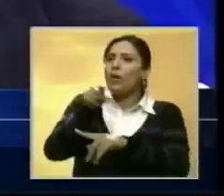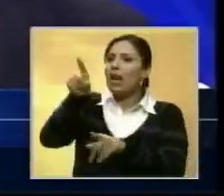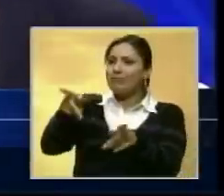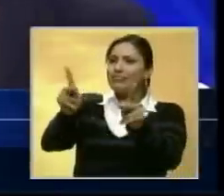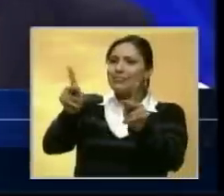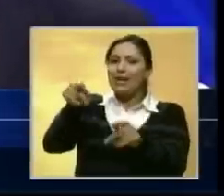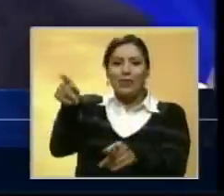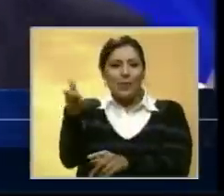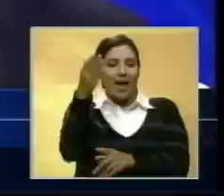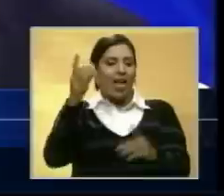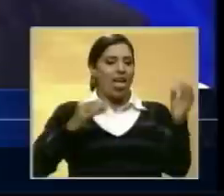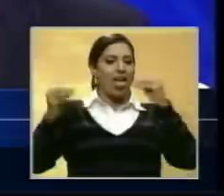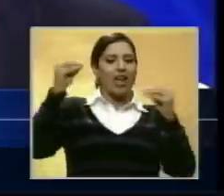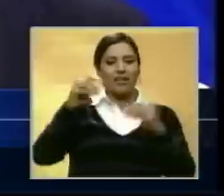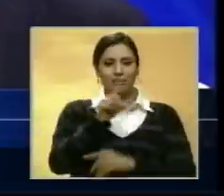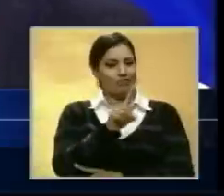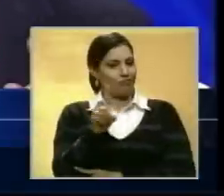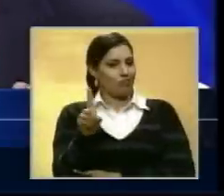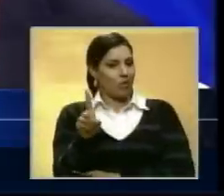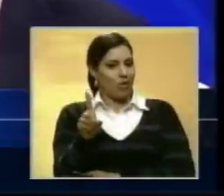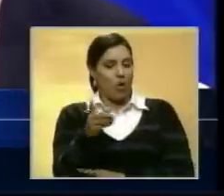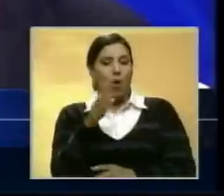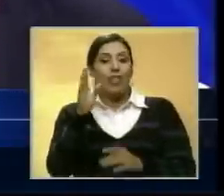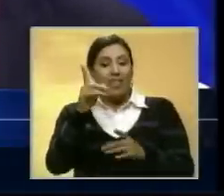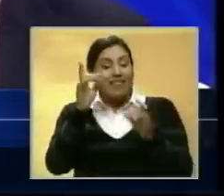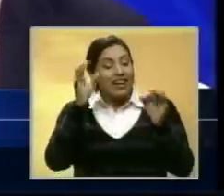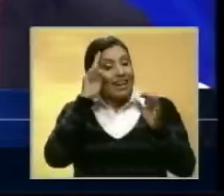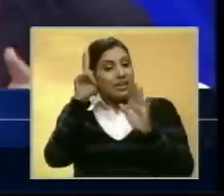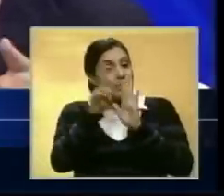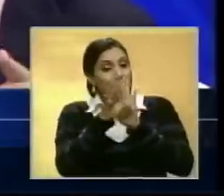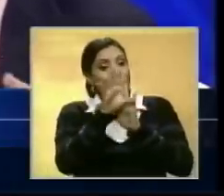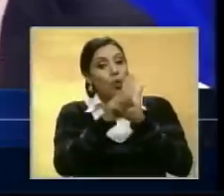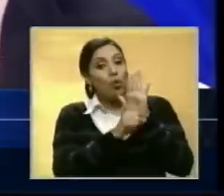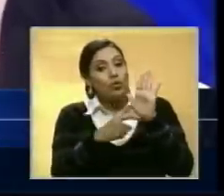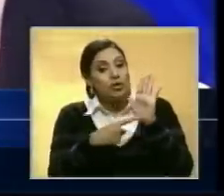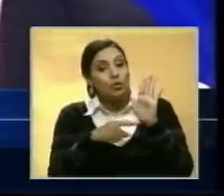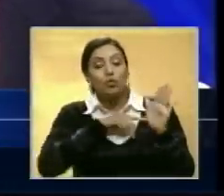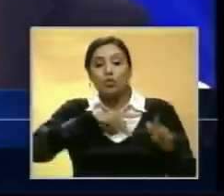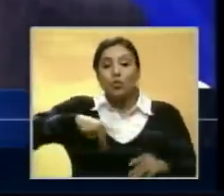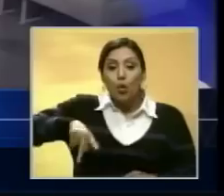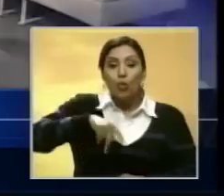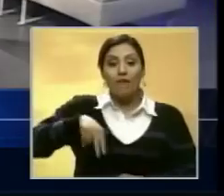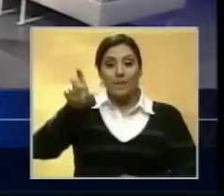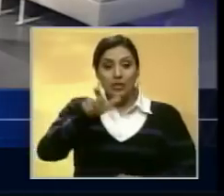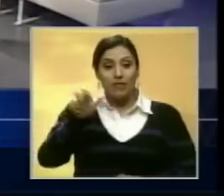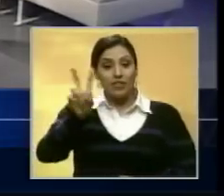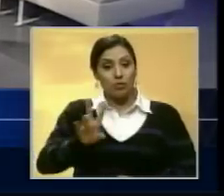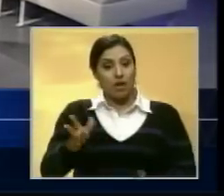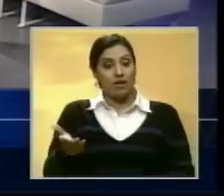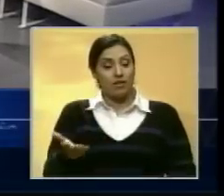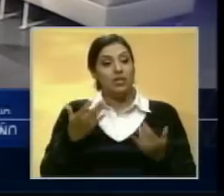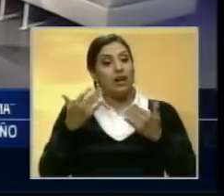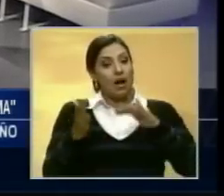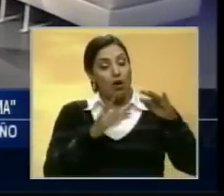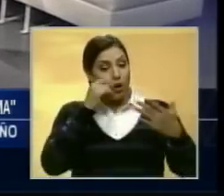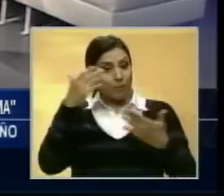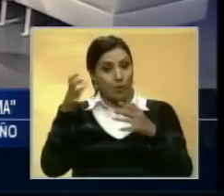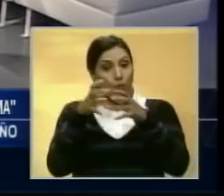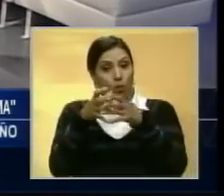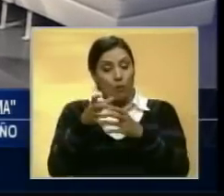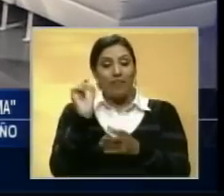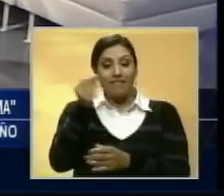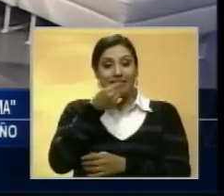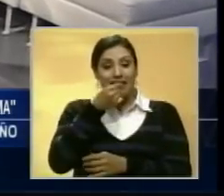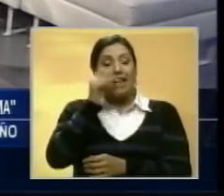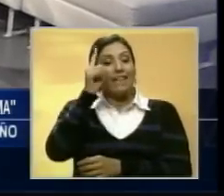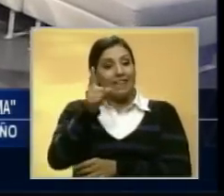que siga saliéndosele por la tangente a las garantías constitucionales que tenemos todos los venezolanos. El dirigente aseveró que el CNE